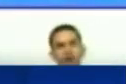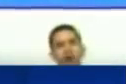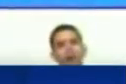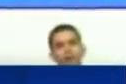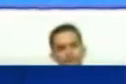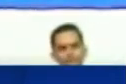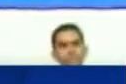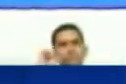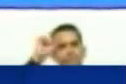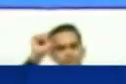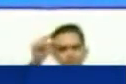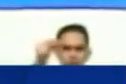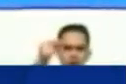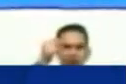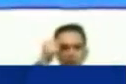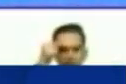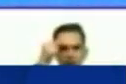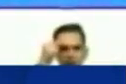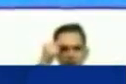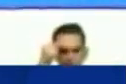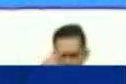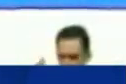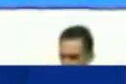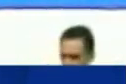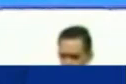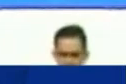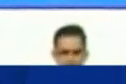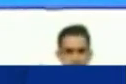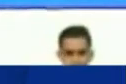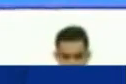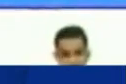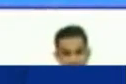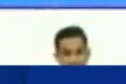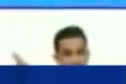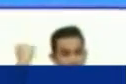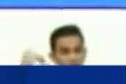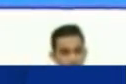sigue cumpliendo el plan de desarrollo que ofrecimos en campaña.